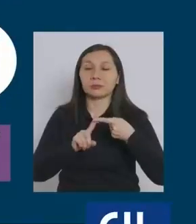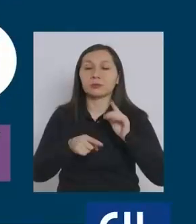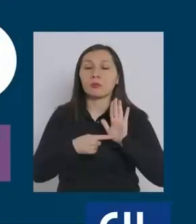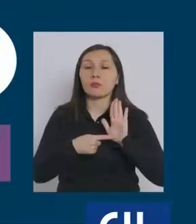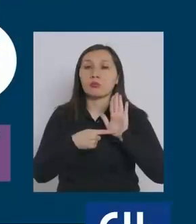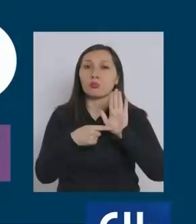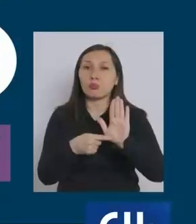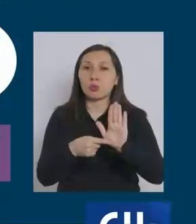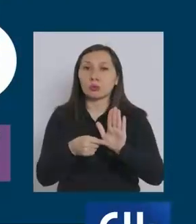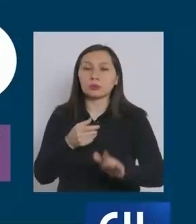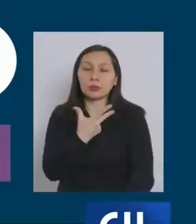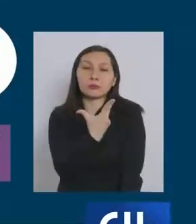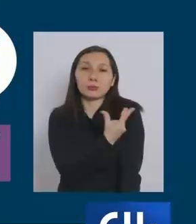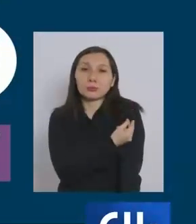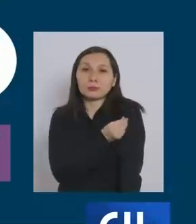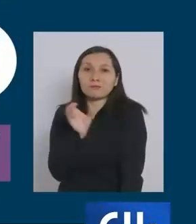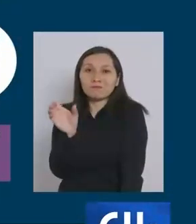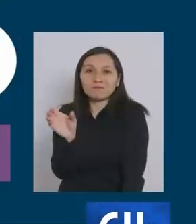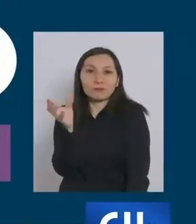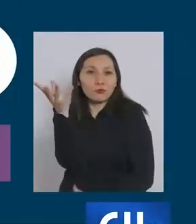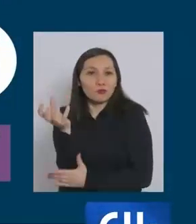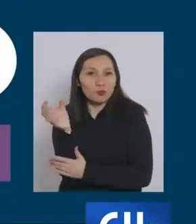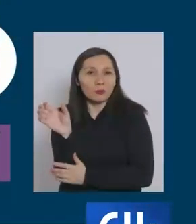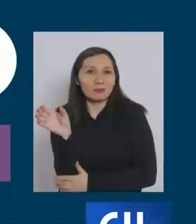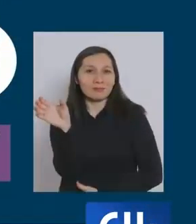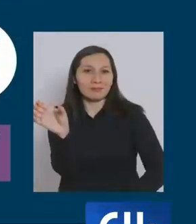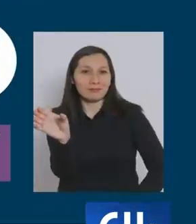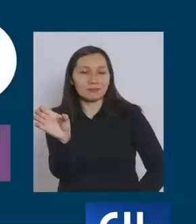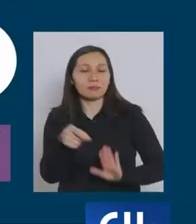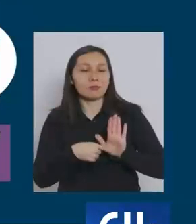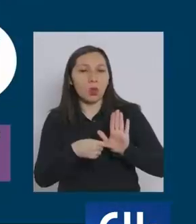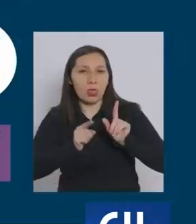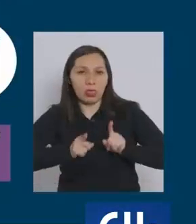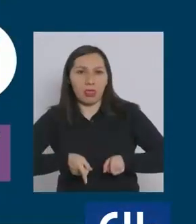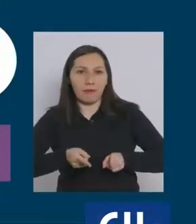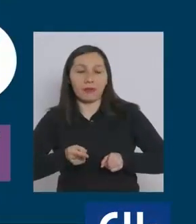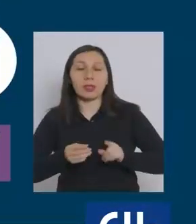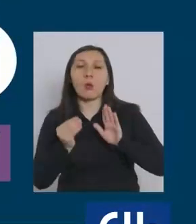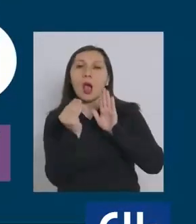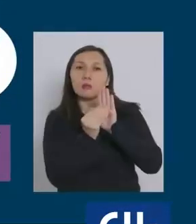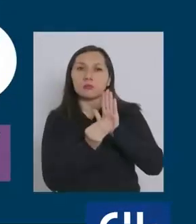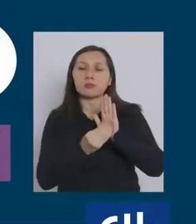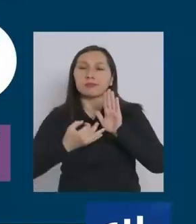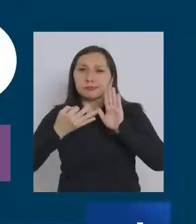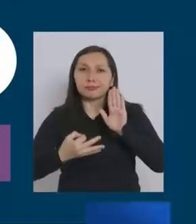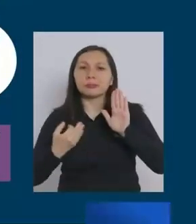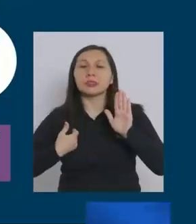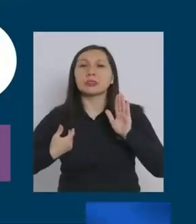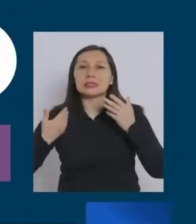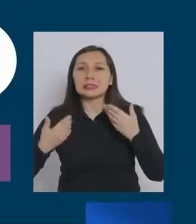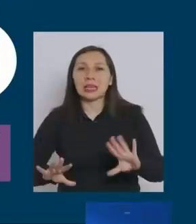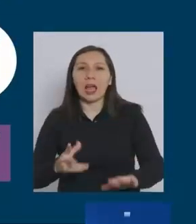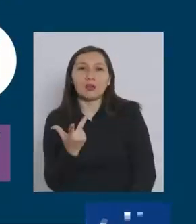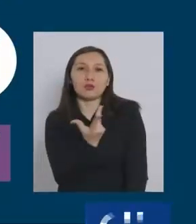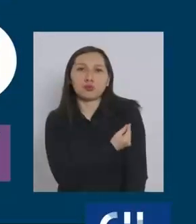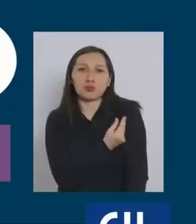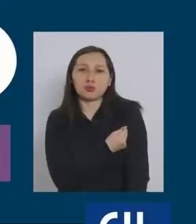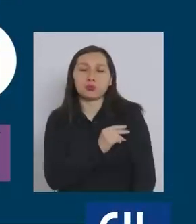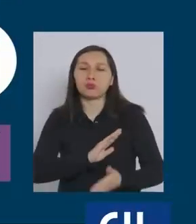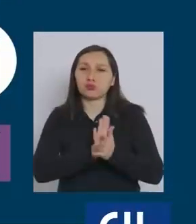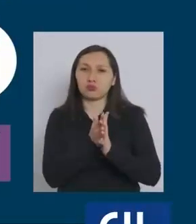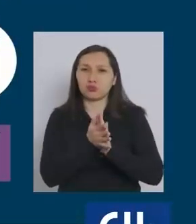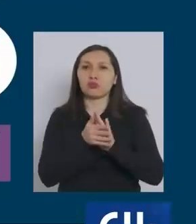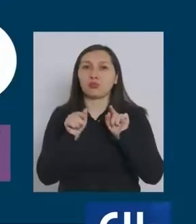mostrar el pase de movilidad habilitado, es decir, el registro de haber recibido todas las vacunas que